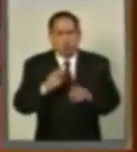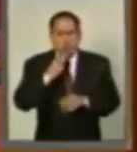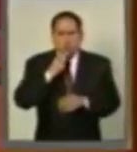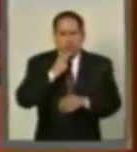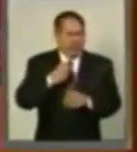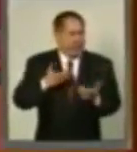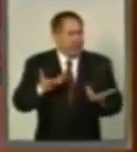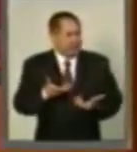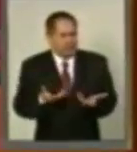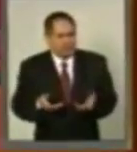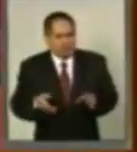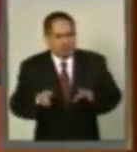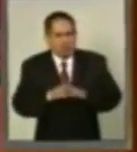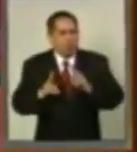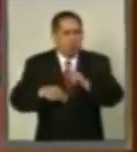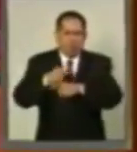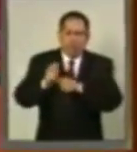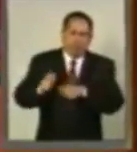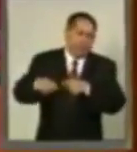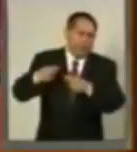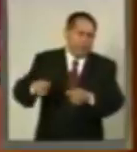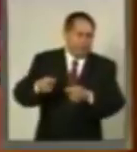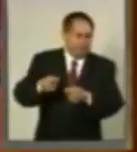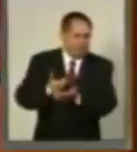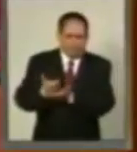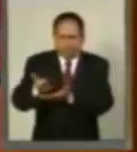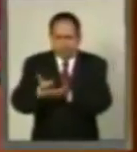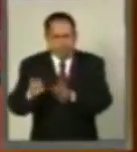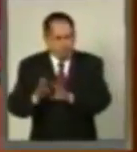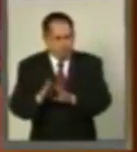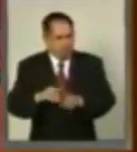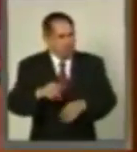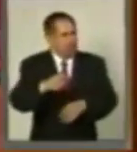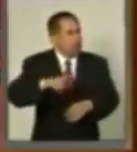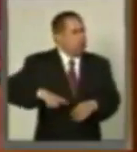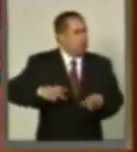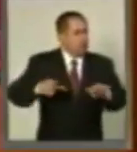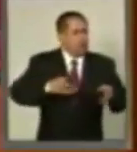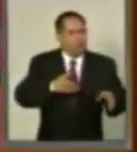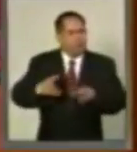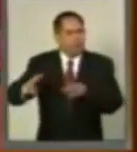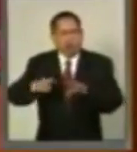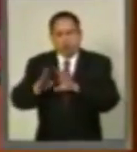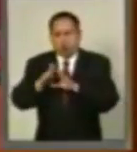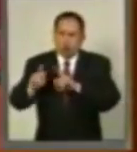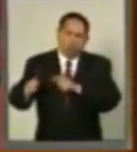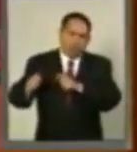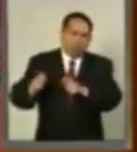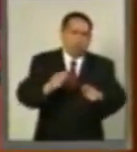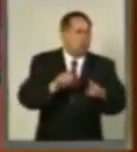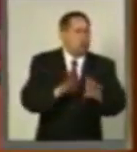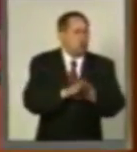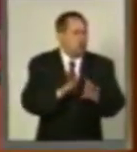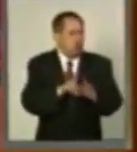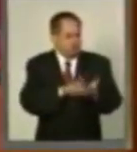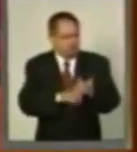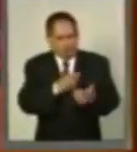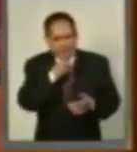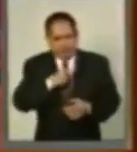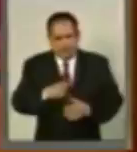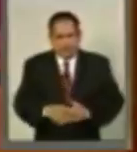están dando y sobre todo qué uso se le dará a estos recursos y cómo planea el gobierno de la República entregar estos apoyos.